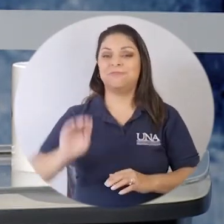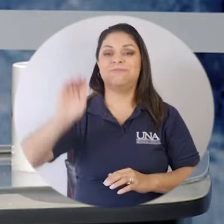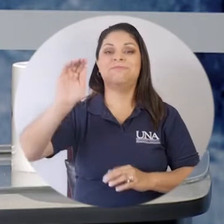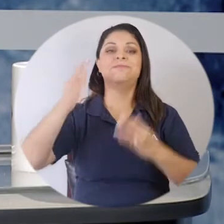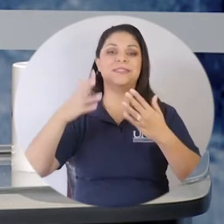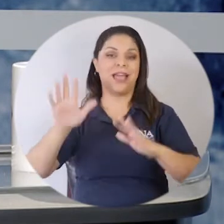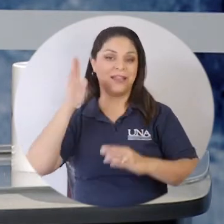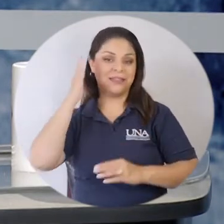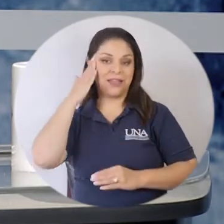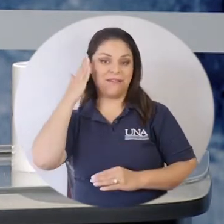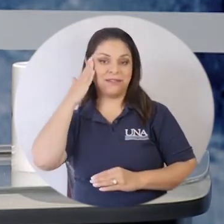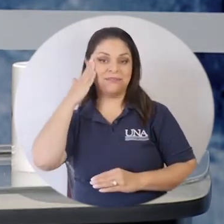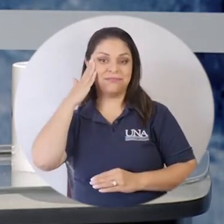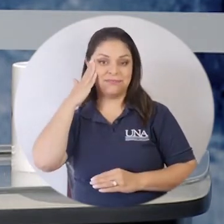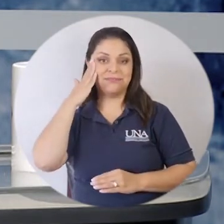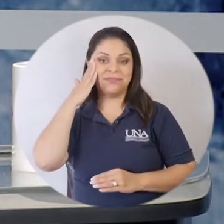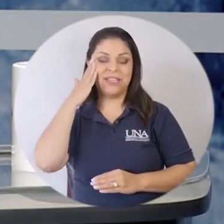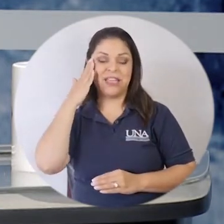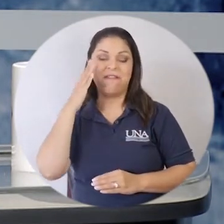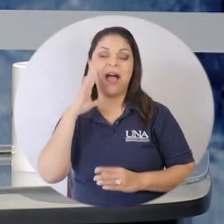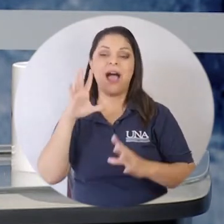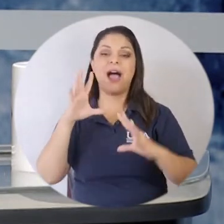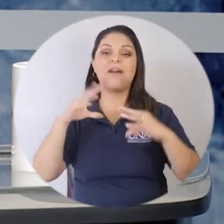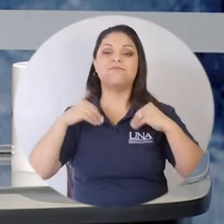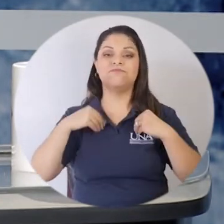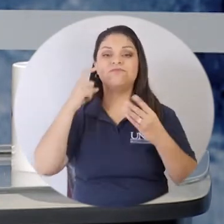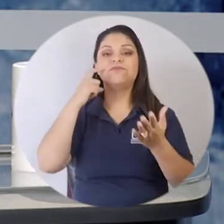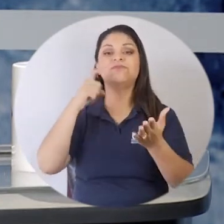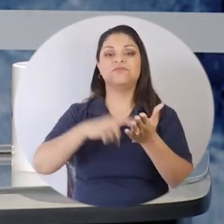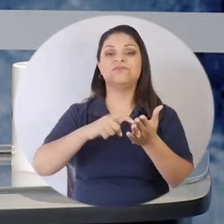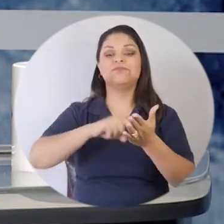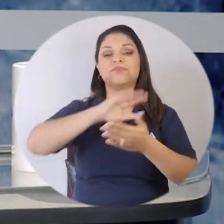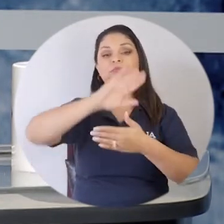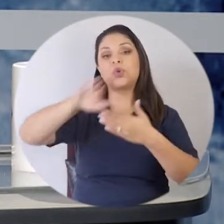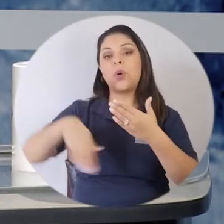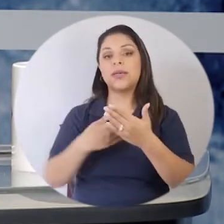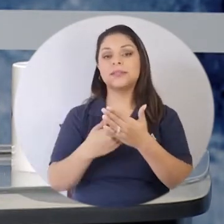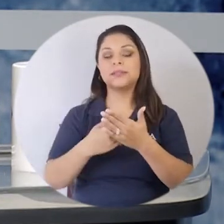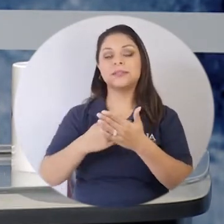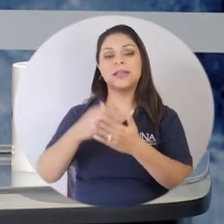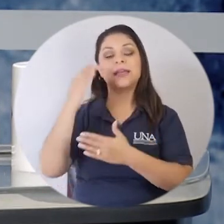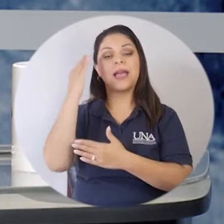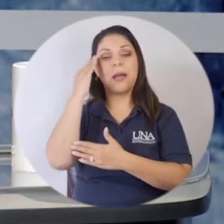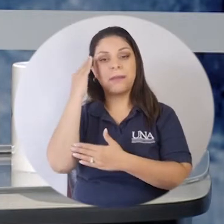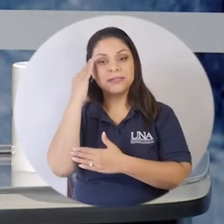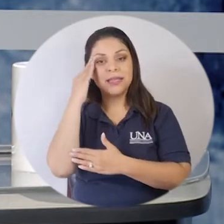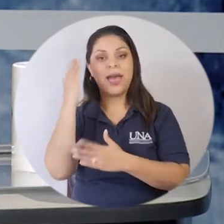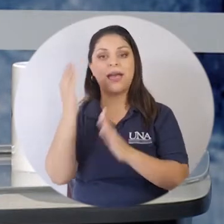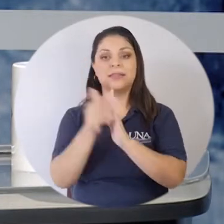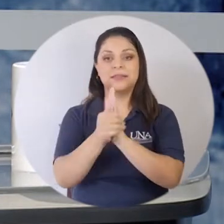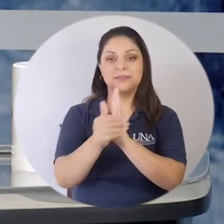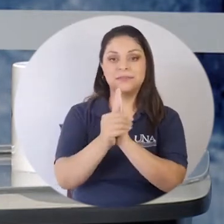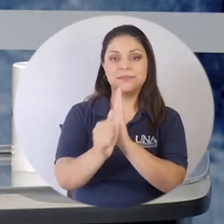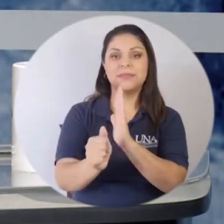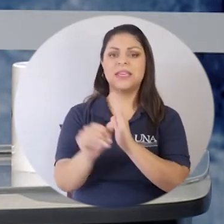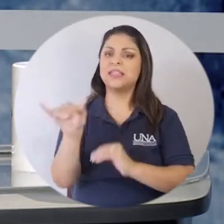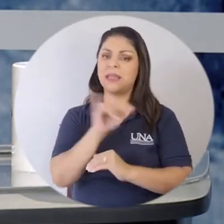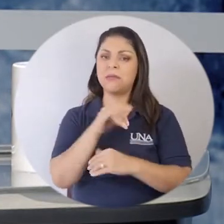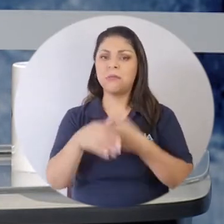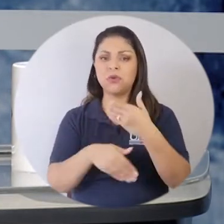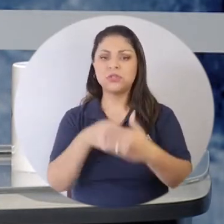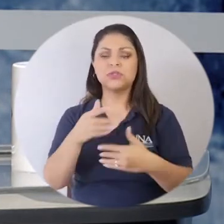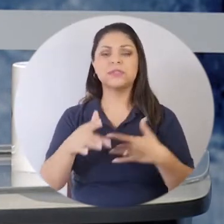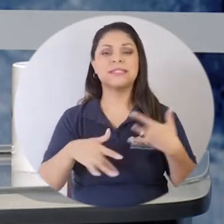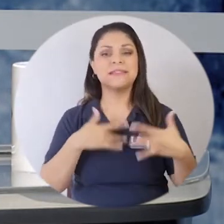¿verdad? Y van a reconocer todas las capacidades y también, ¿verdad?, todo un proceso de sensibilización, de